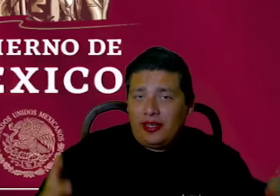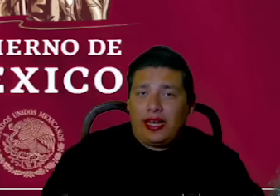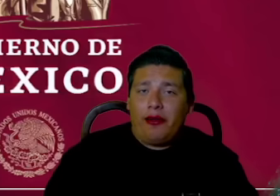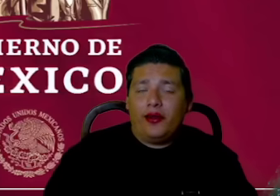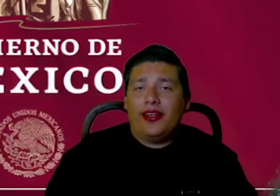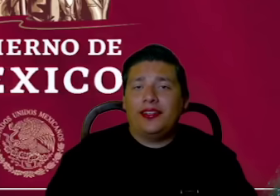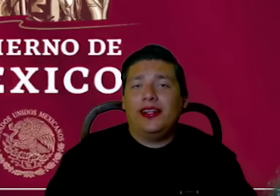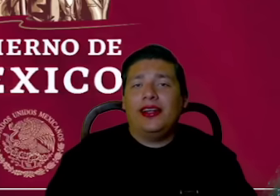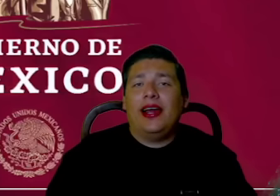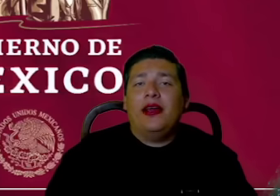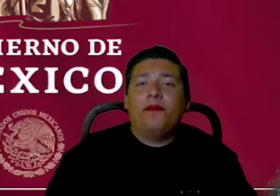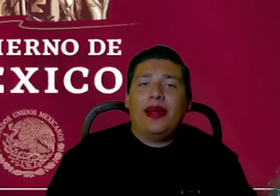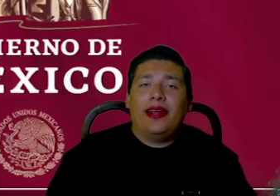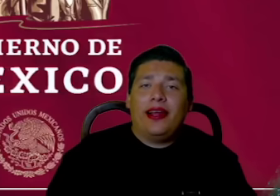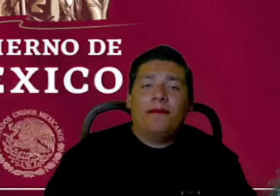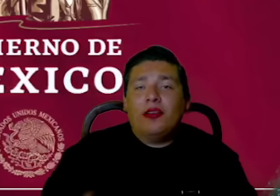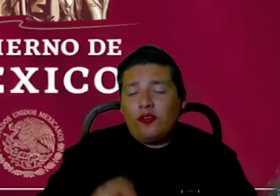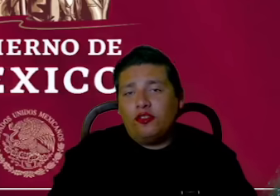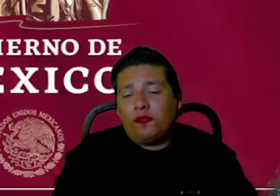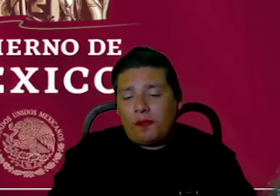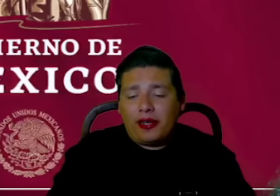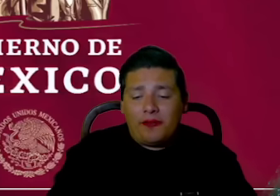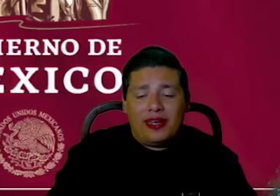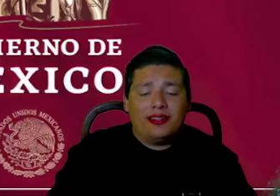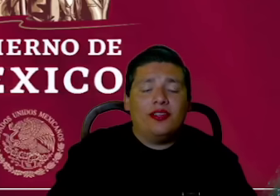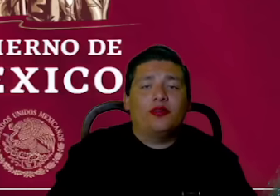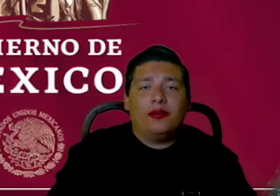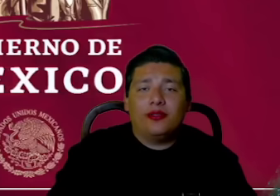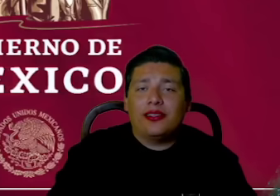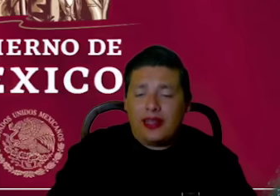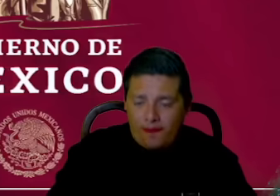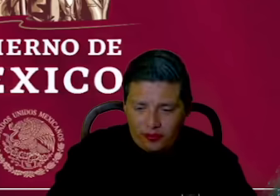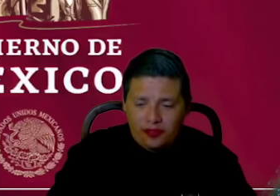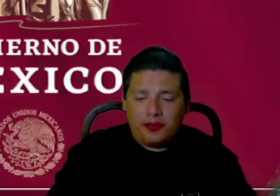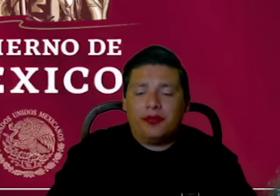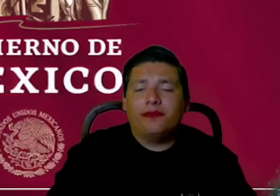vamos en caballo de hacienda para allá. Yo soy Pepe Ramírez y nos vemos hasta la próxima.